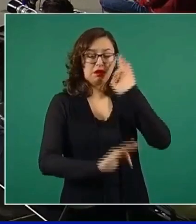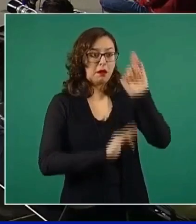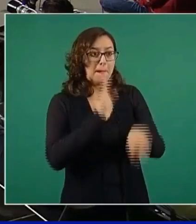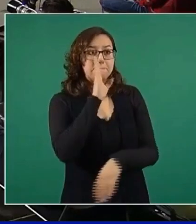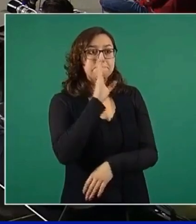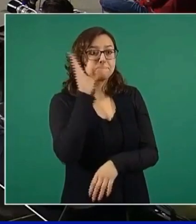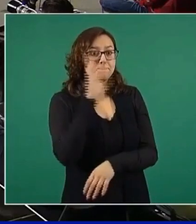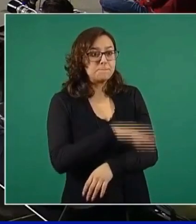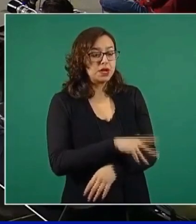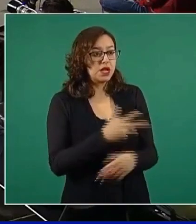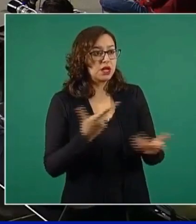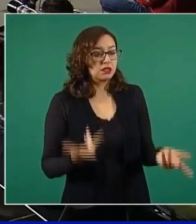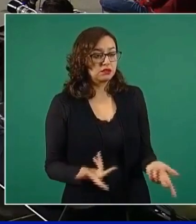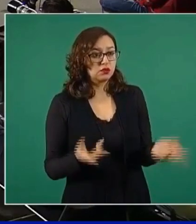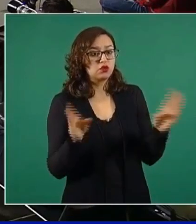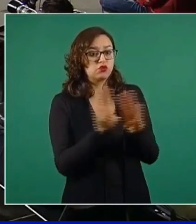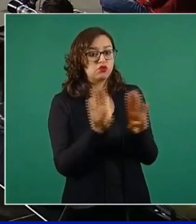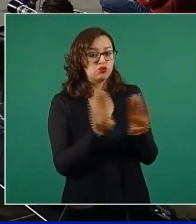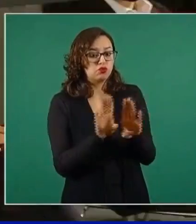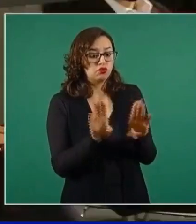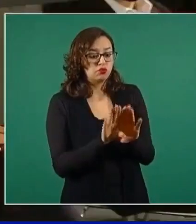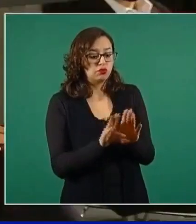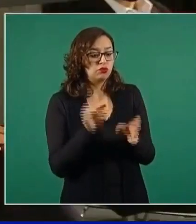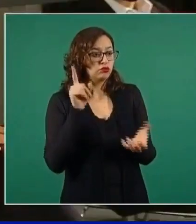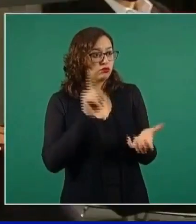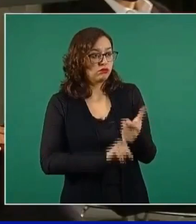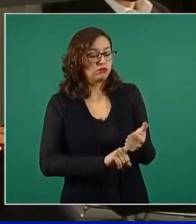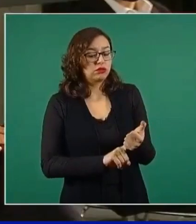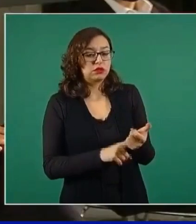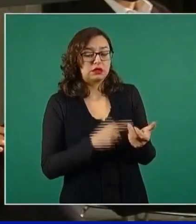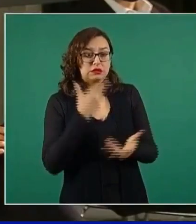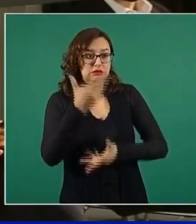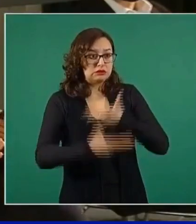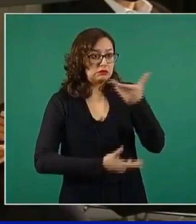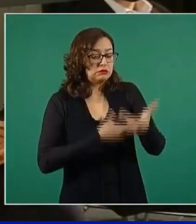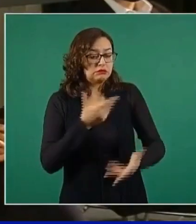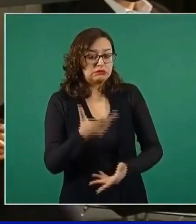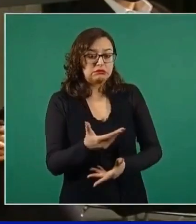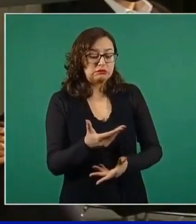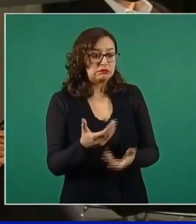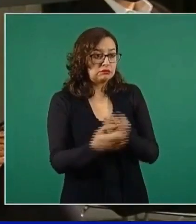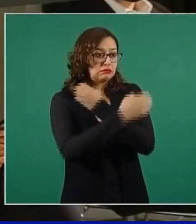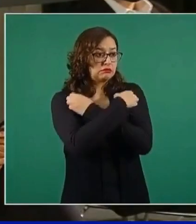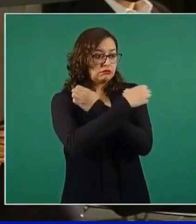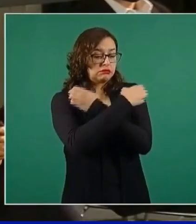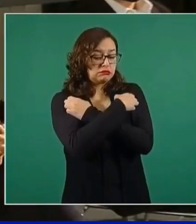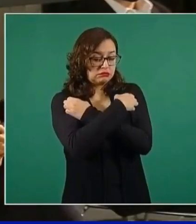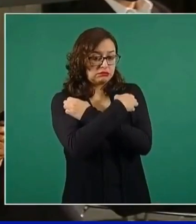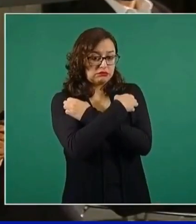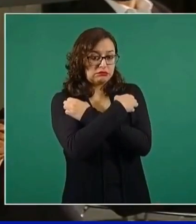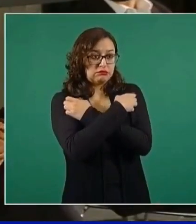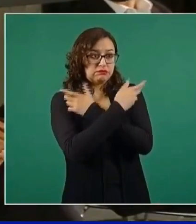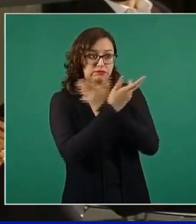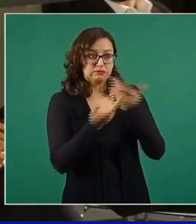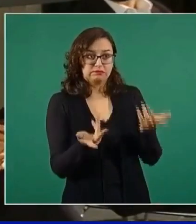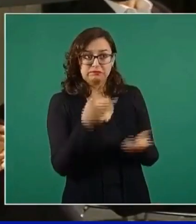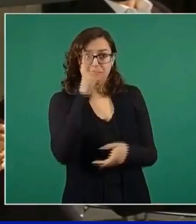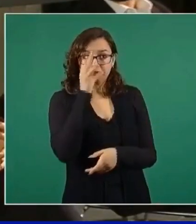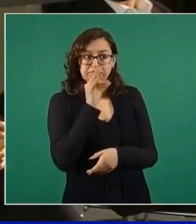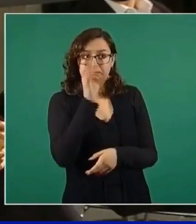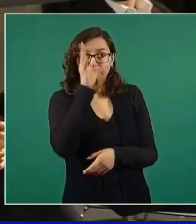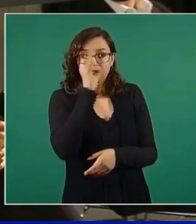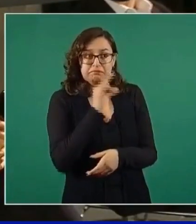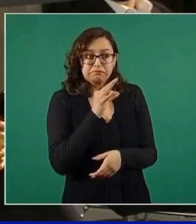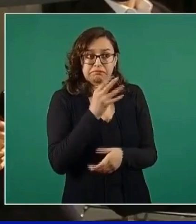a algunos funcionarios directamente de este esquema de servicio que dan a la educación de nuestro país y obviamente se sienten